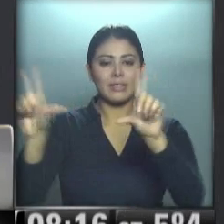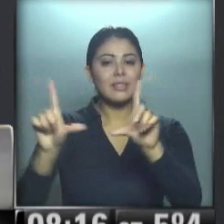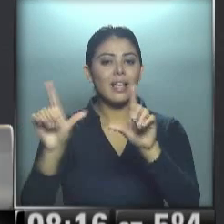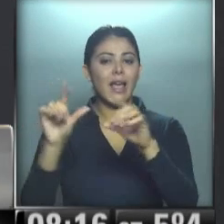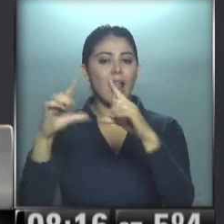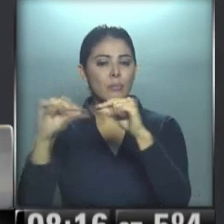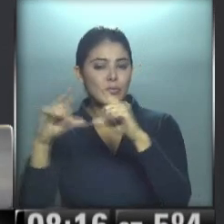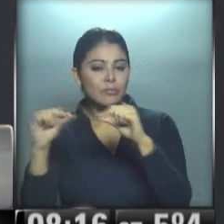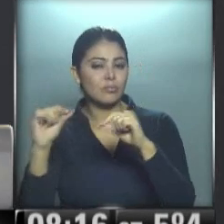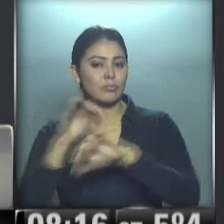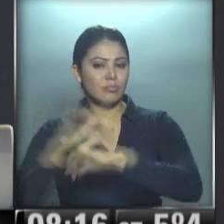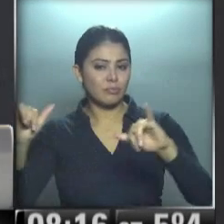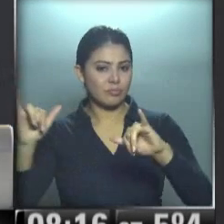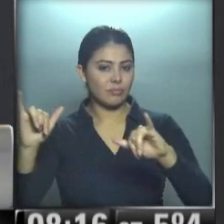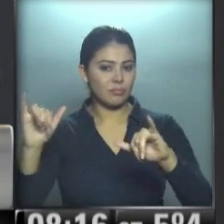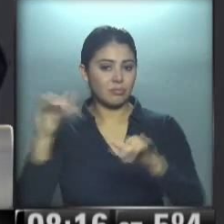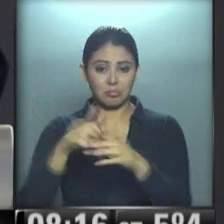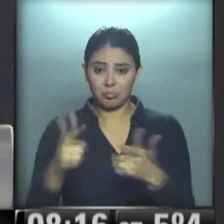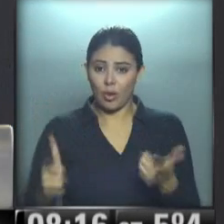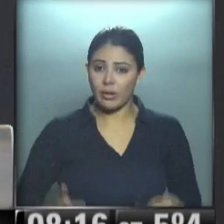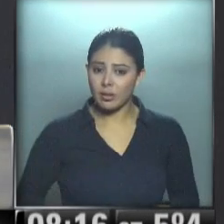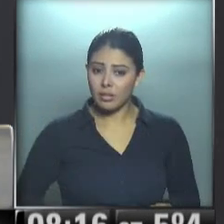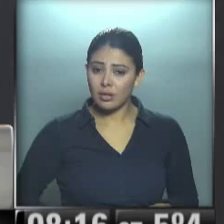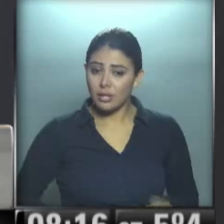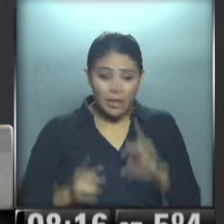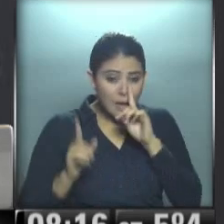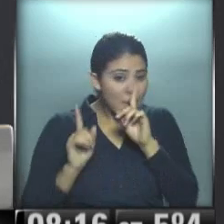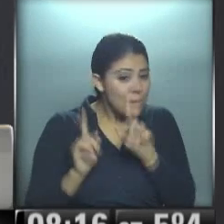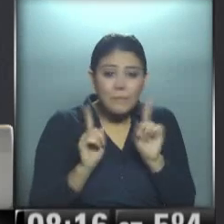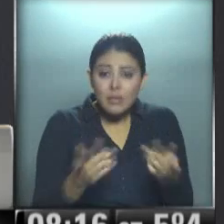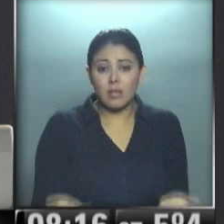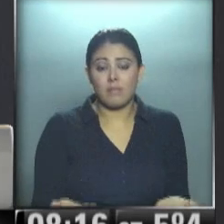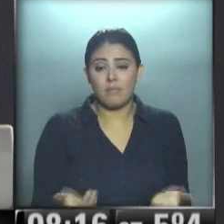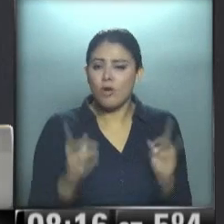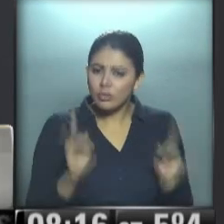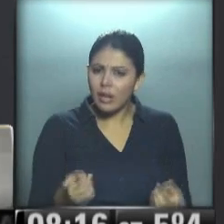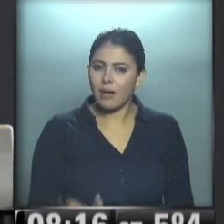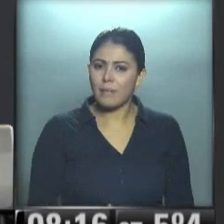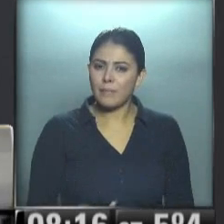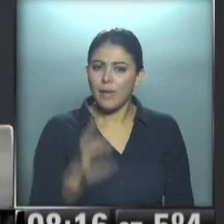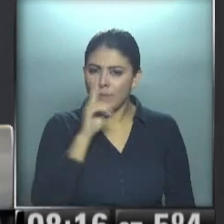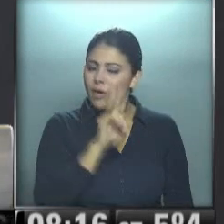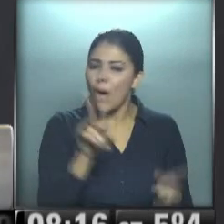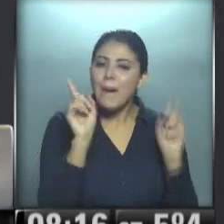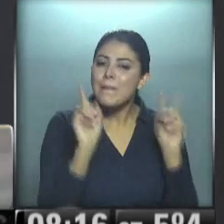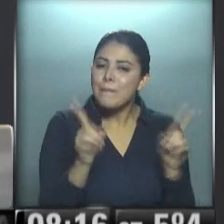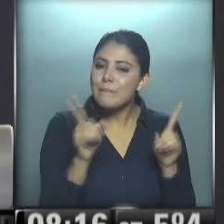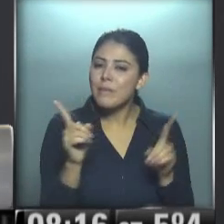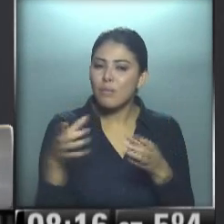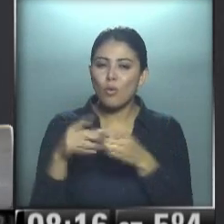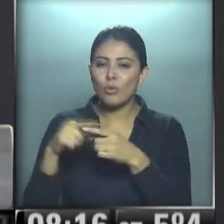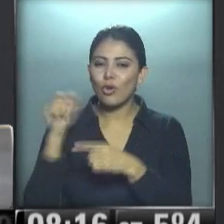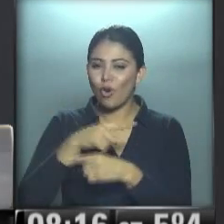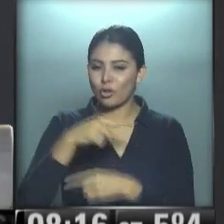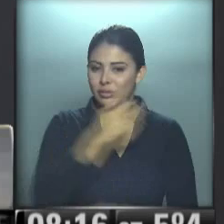audiovisual prácticamente inexistente y ese es el mismo caso y también observó que los mismos dirigentes opositores